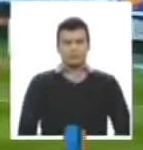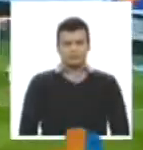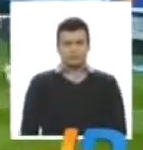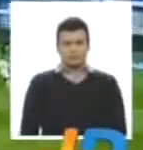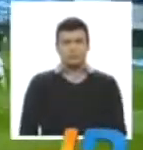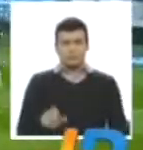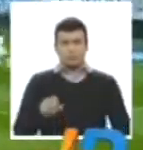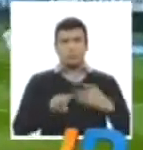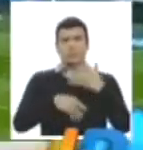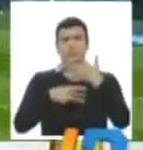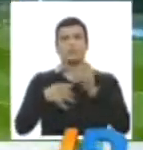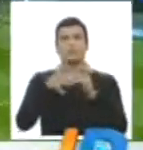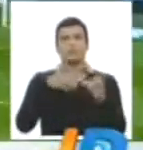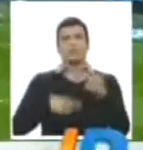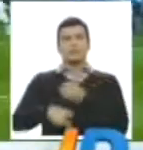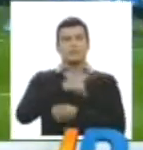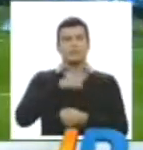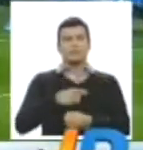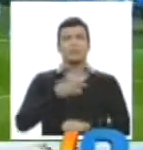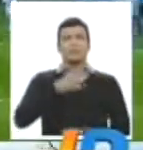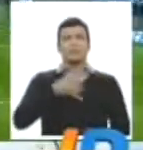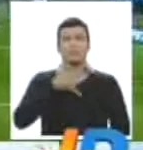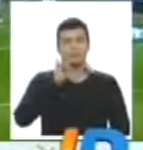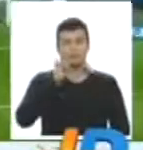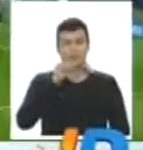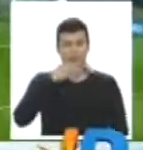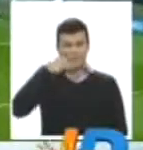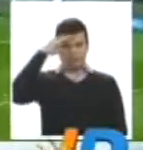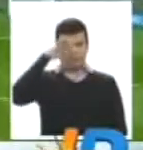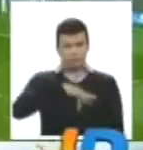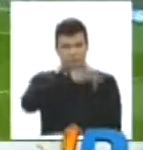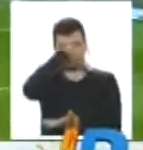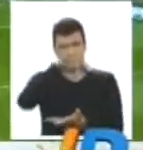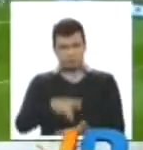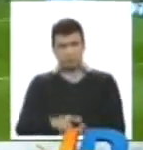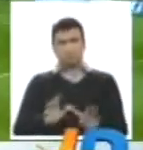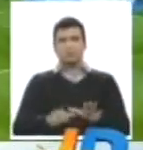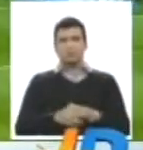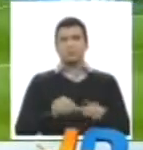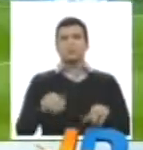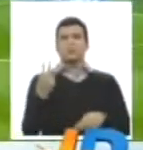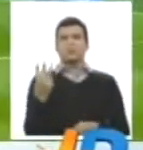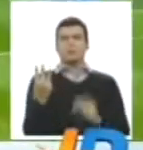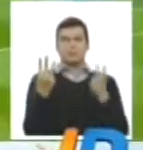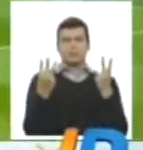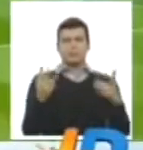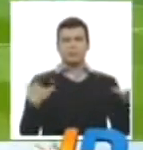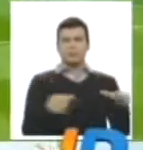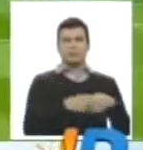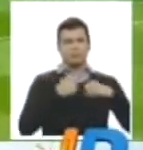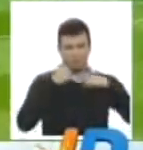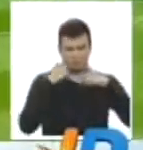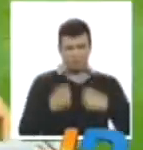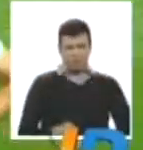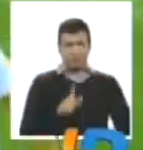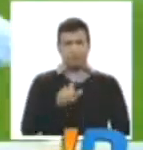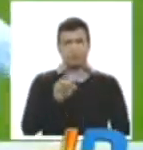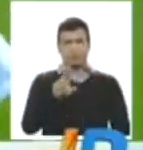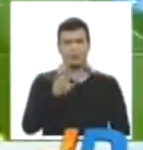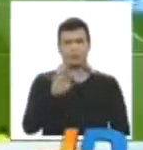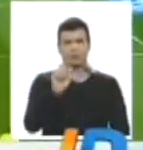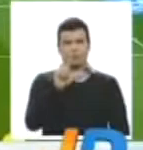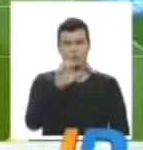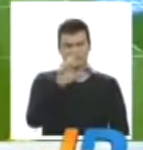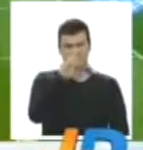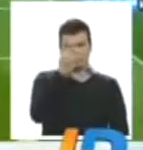cumplimiento de la octava fecha de la Liga Postobón, Medellín como visitante logró 3 puntos al imponerse 3-2 ante Fortaleza en el Metropolitano de